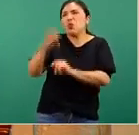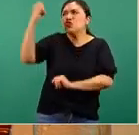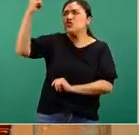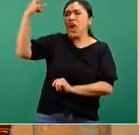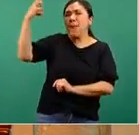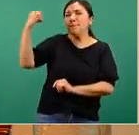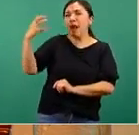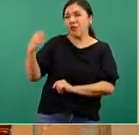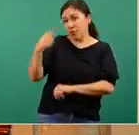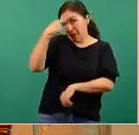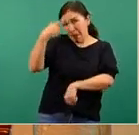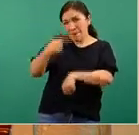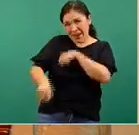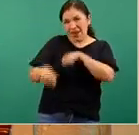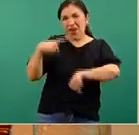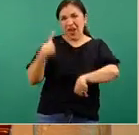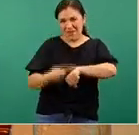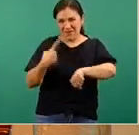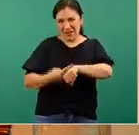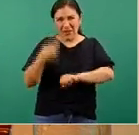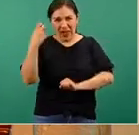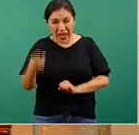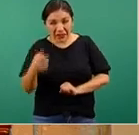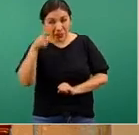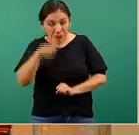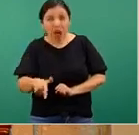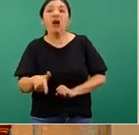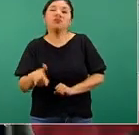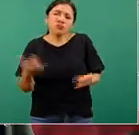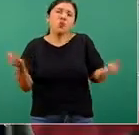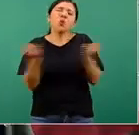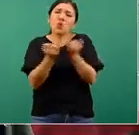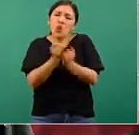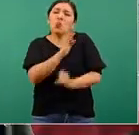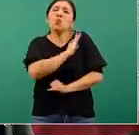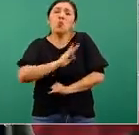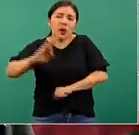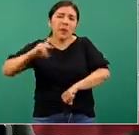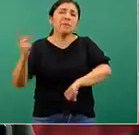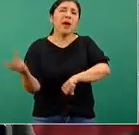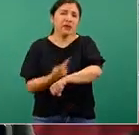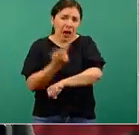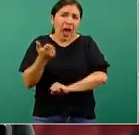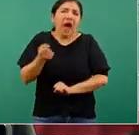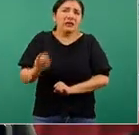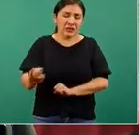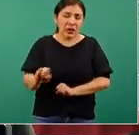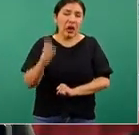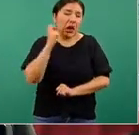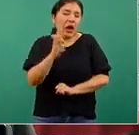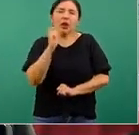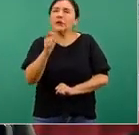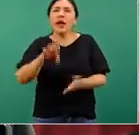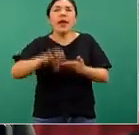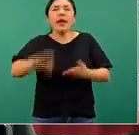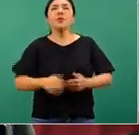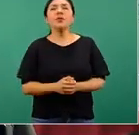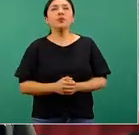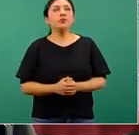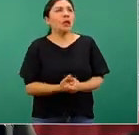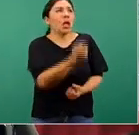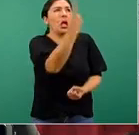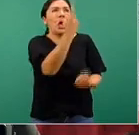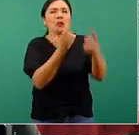de riesgo epidemiológico, esto también es esperado. Es decir, una entidad federativa que llega a un nivel de